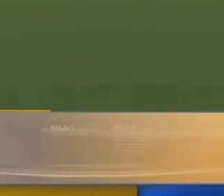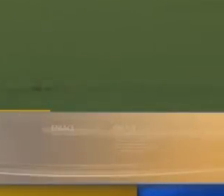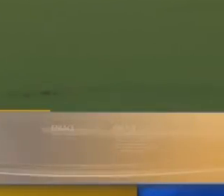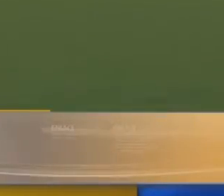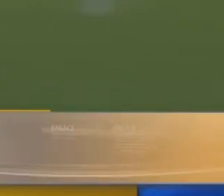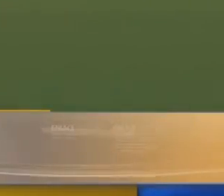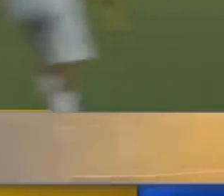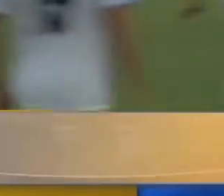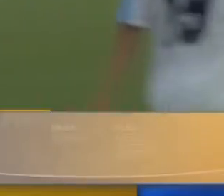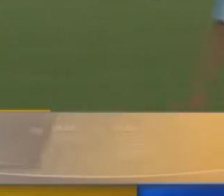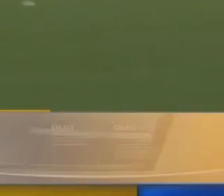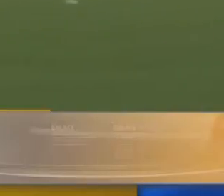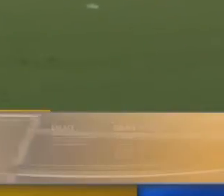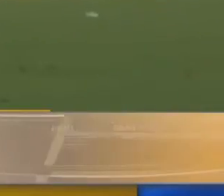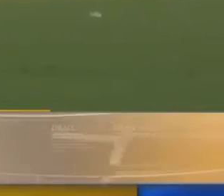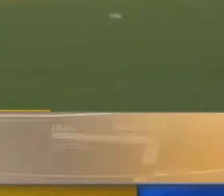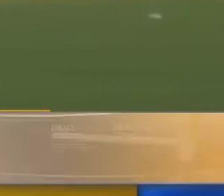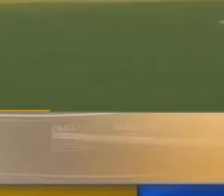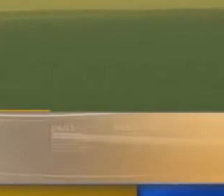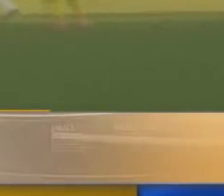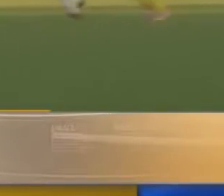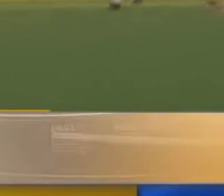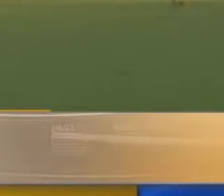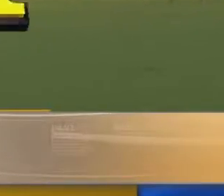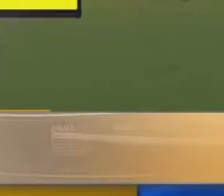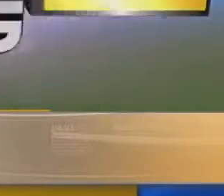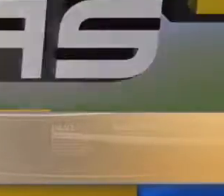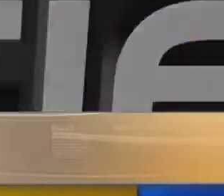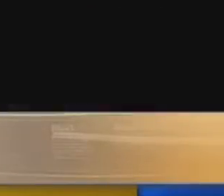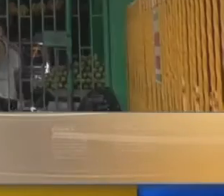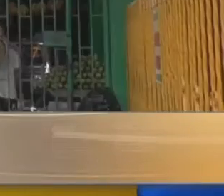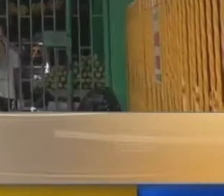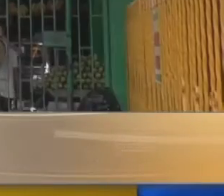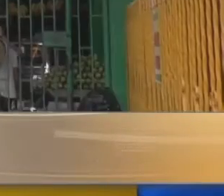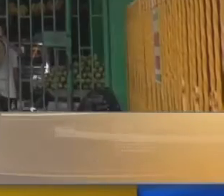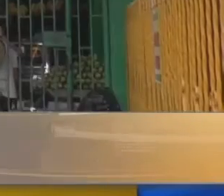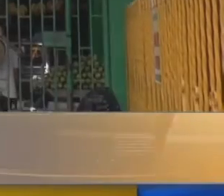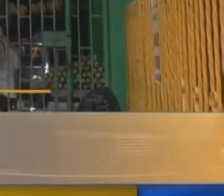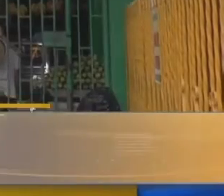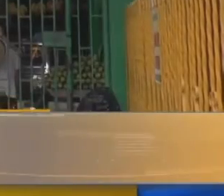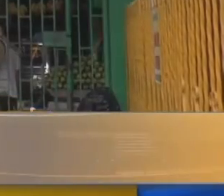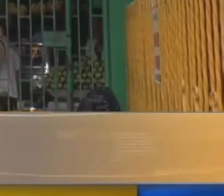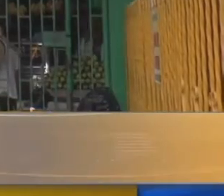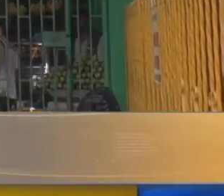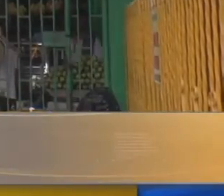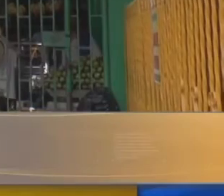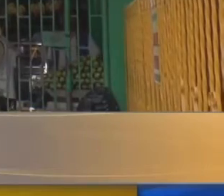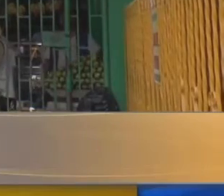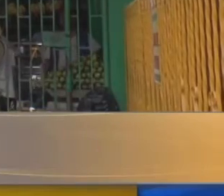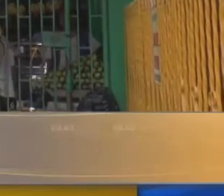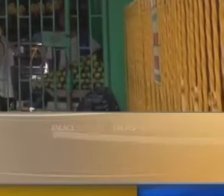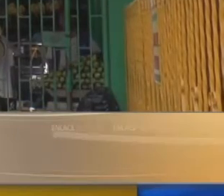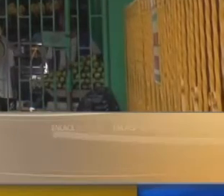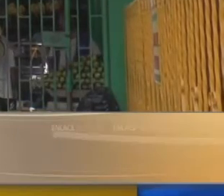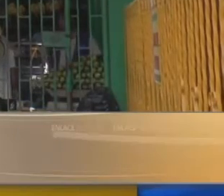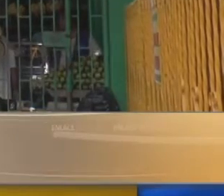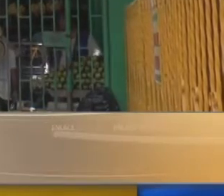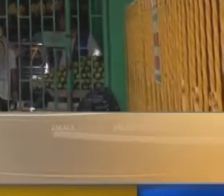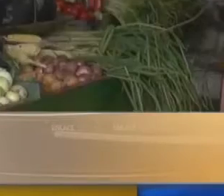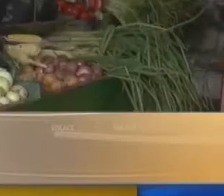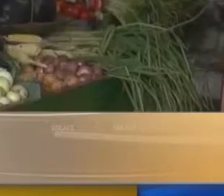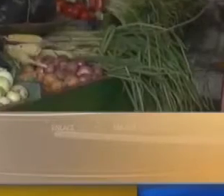Real Santander. La máquina amarilla fue derrotada 2-0 por el visitante. Y al cierre, por 3 días consecutivos, la Plaza de Mercado